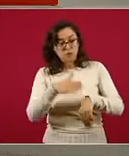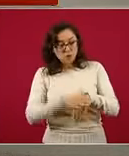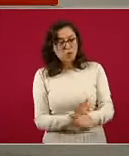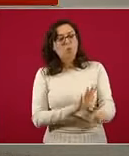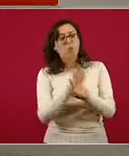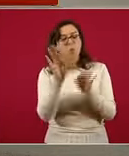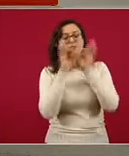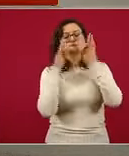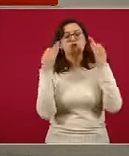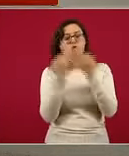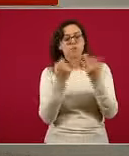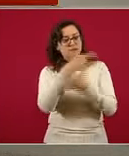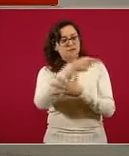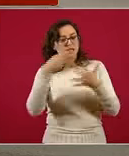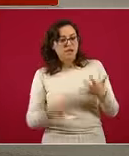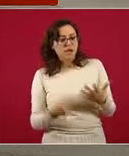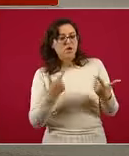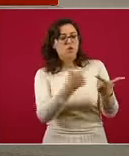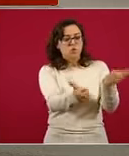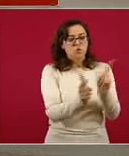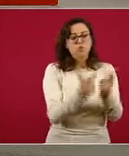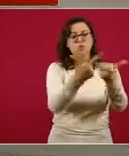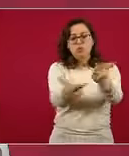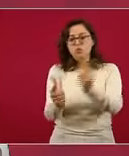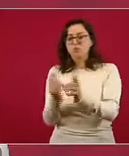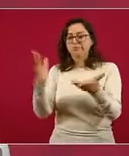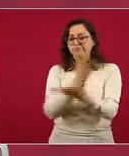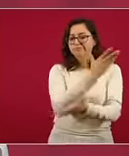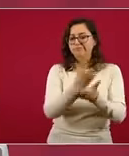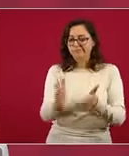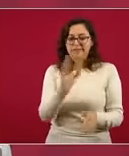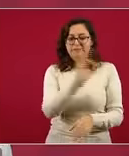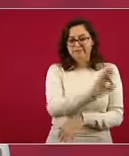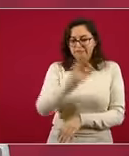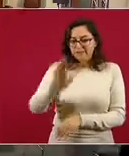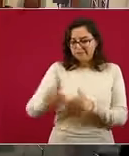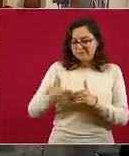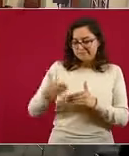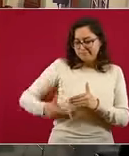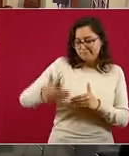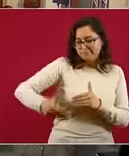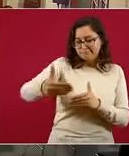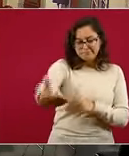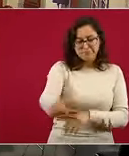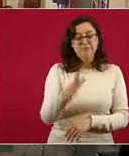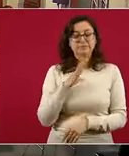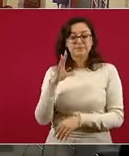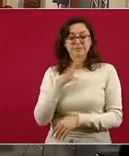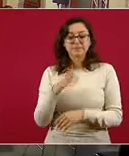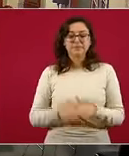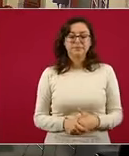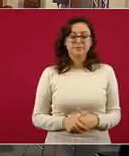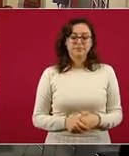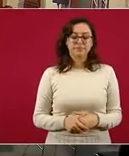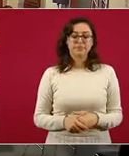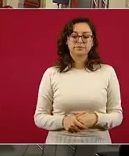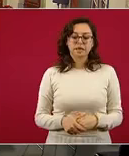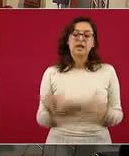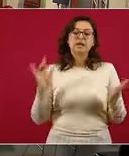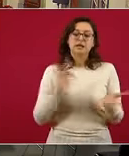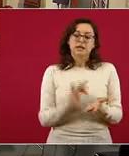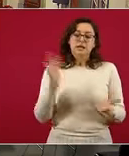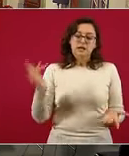los grupos de edad a ser vacunados y en los tiempos. Gracias, gracias, doctor Cortés. Entonces, les pido, si son